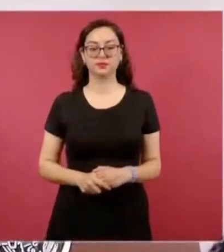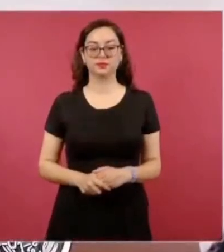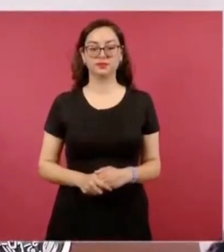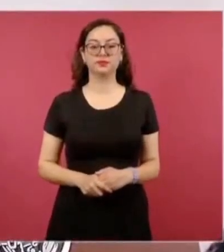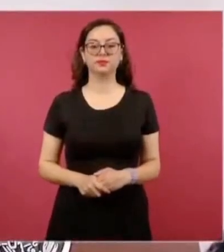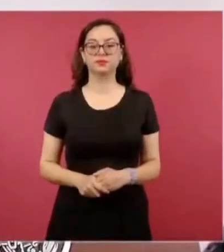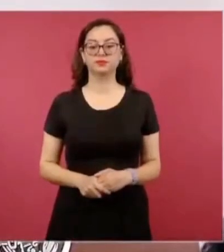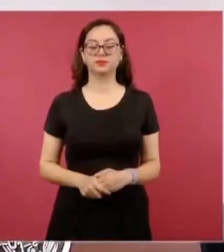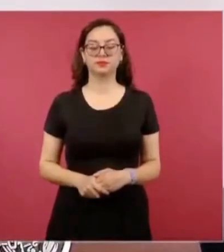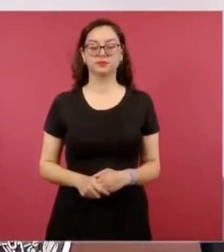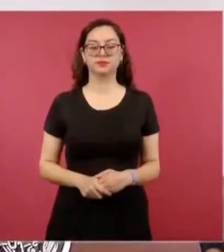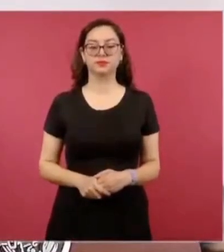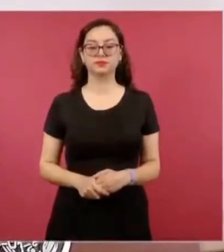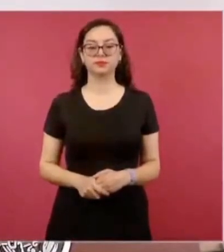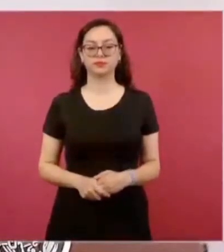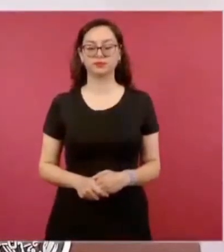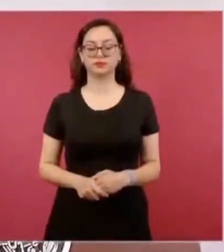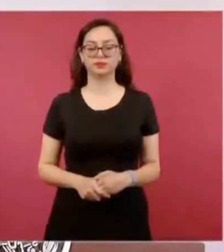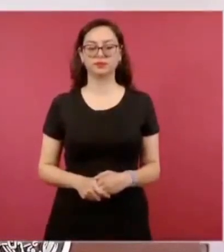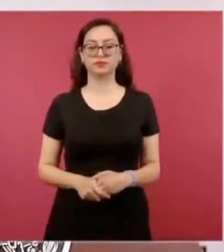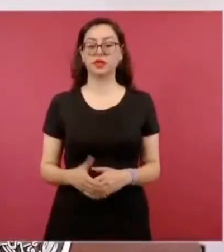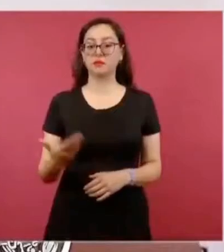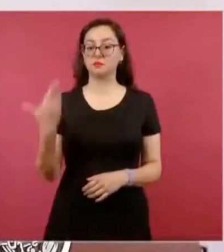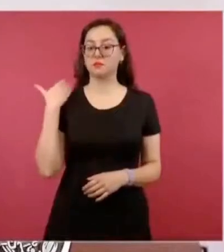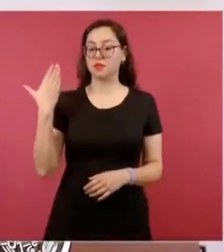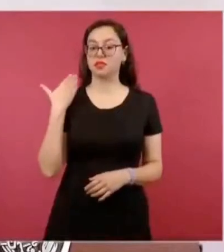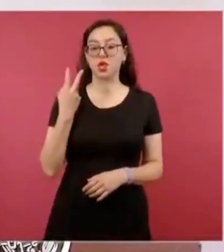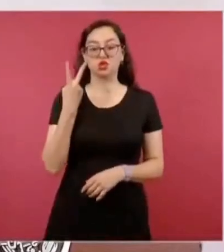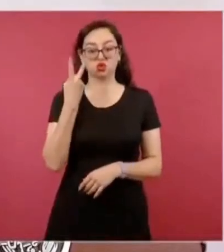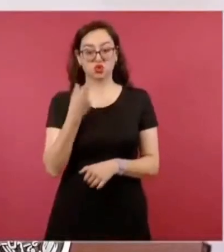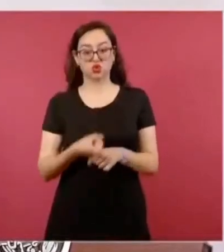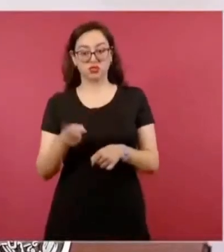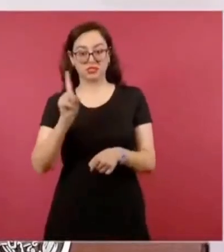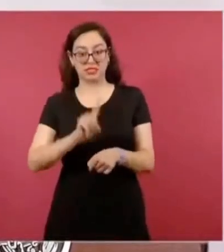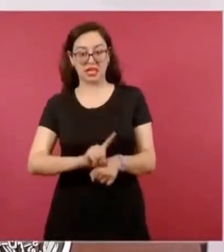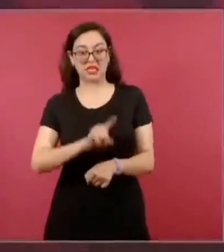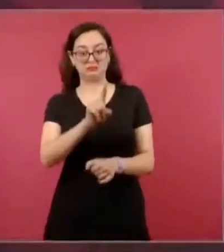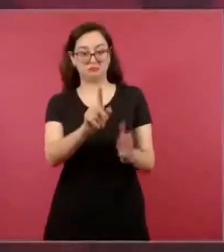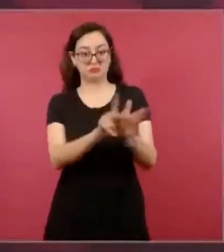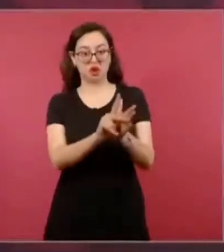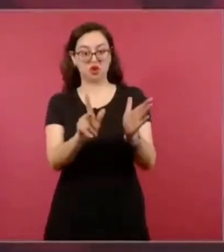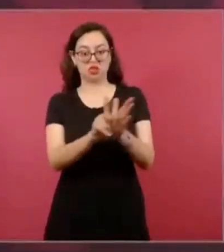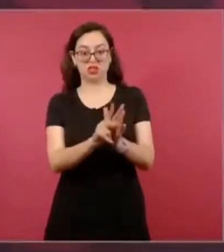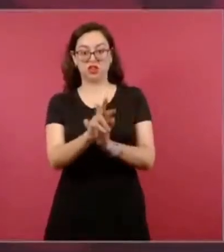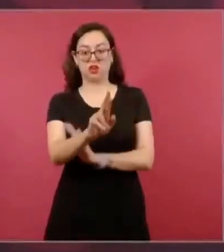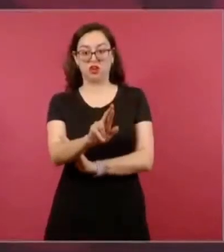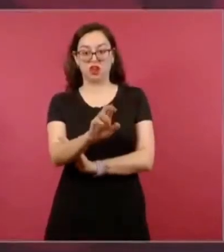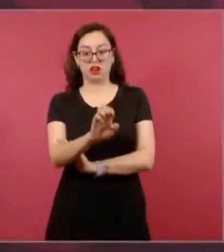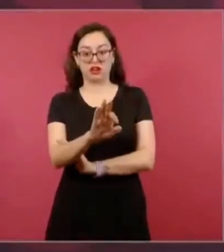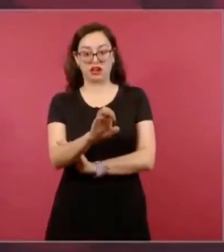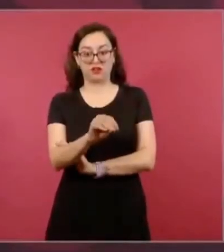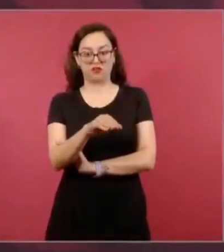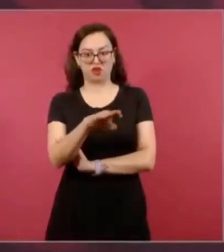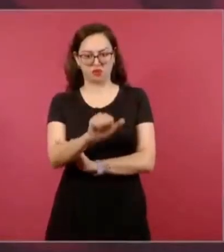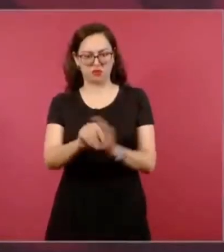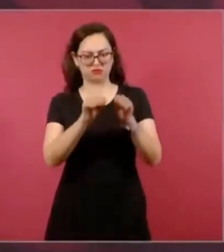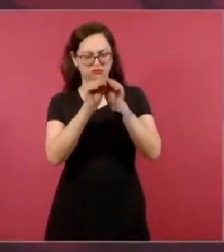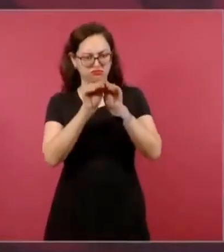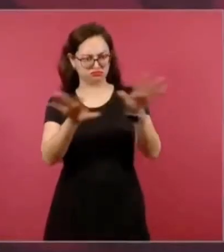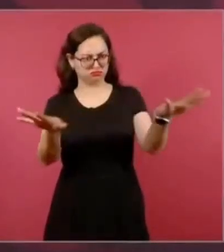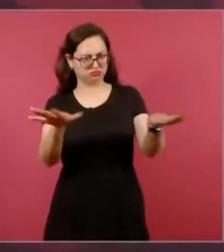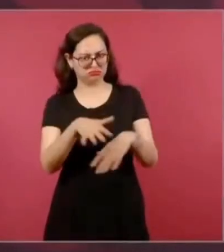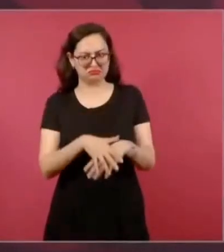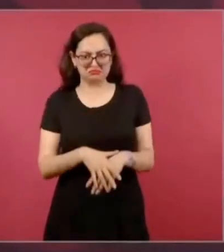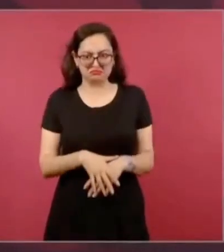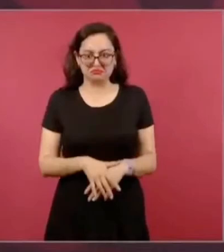salió un artículo en Reforma, que se los recomiendo,